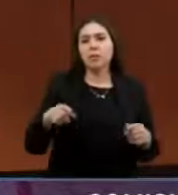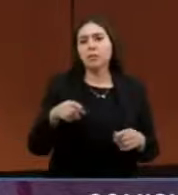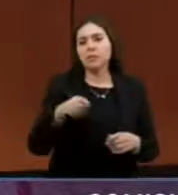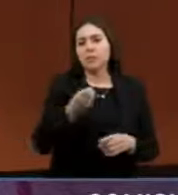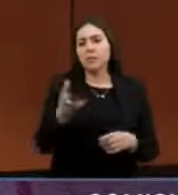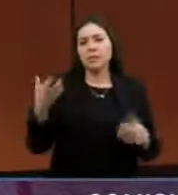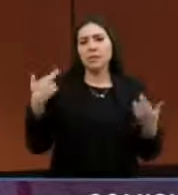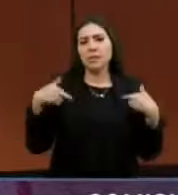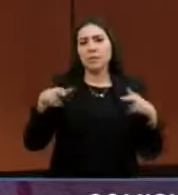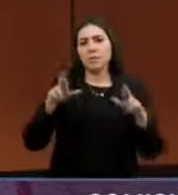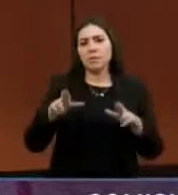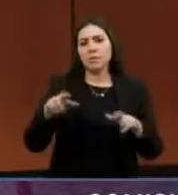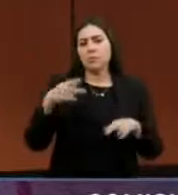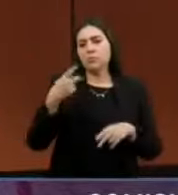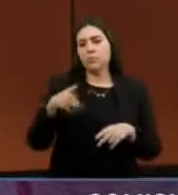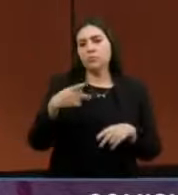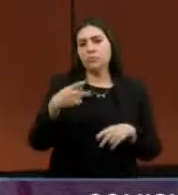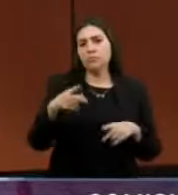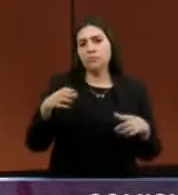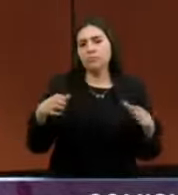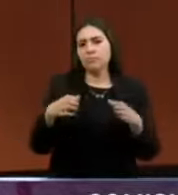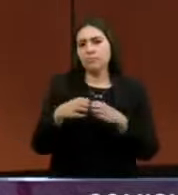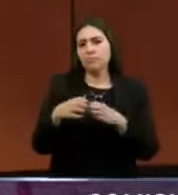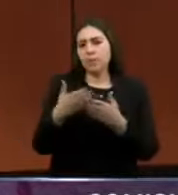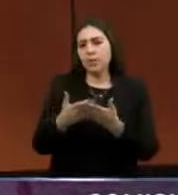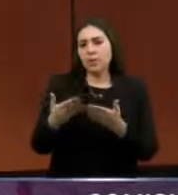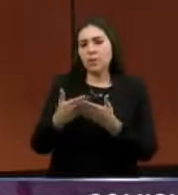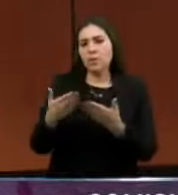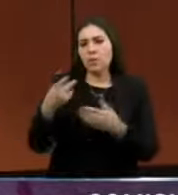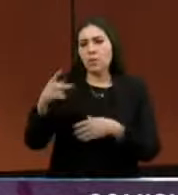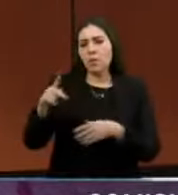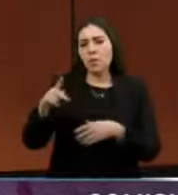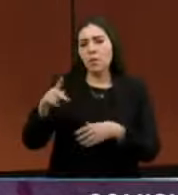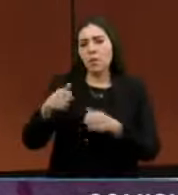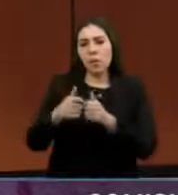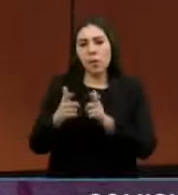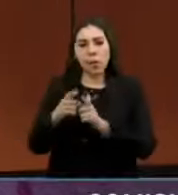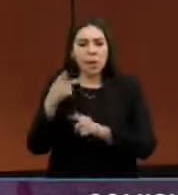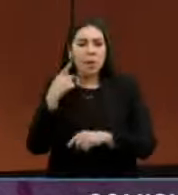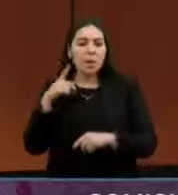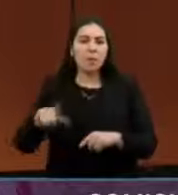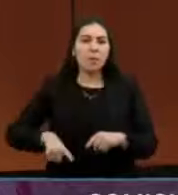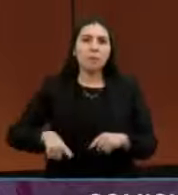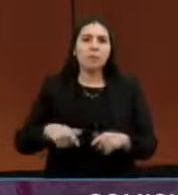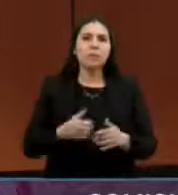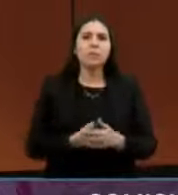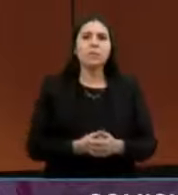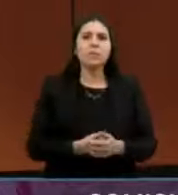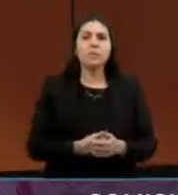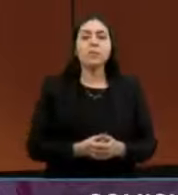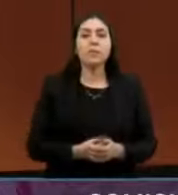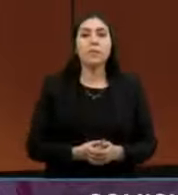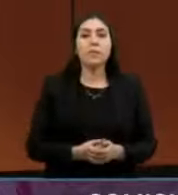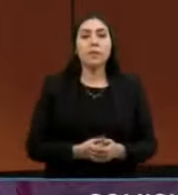a quienes representan, por supuesto, a su partido, y hemos dividido